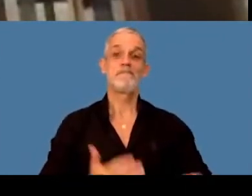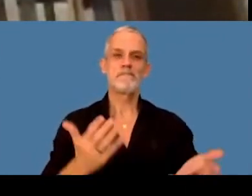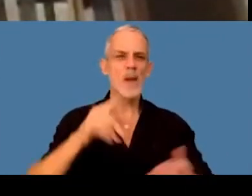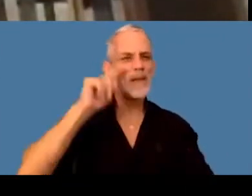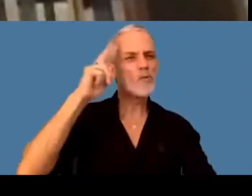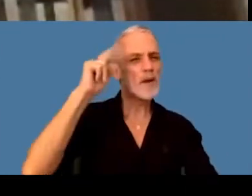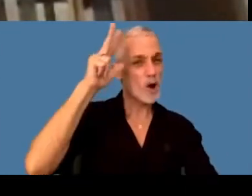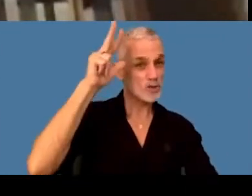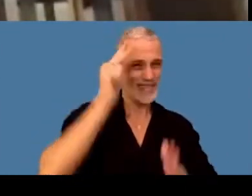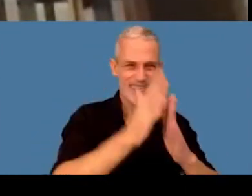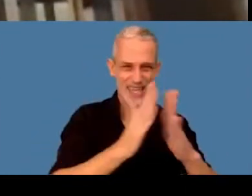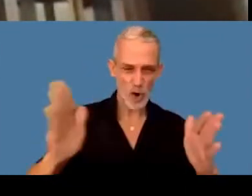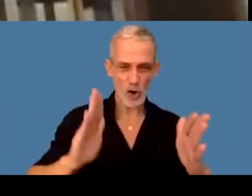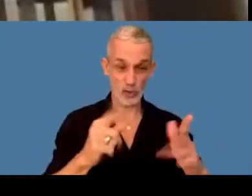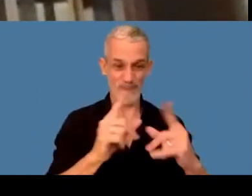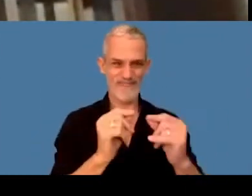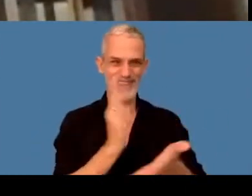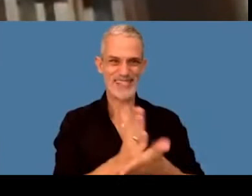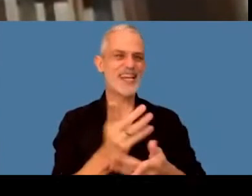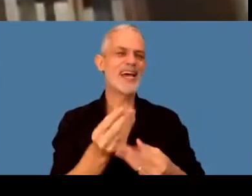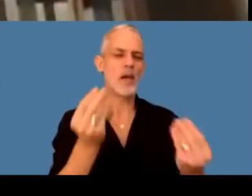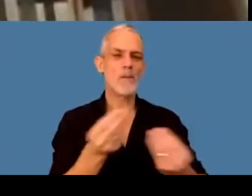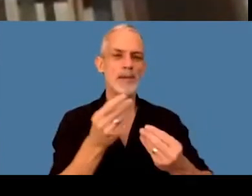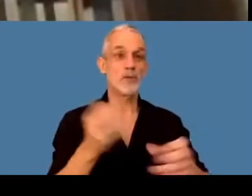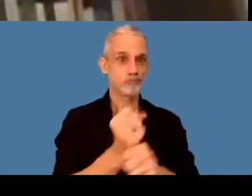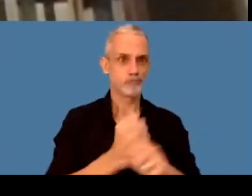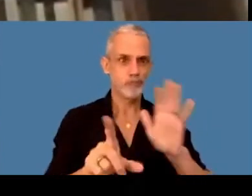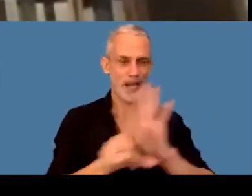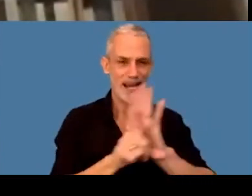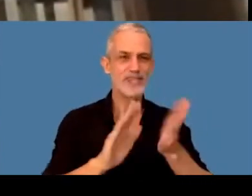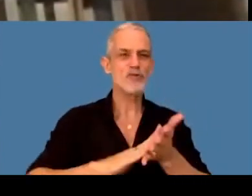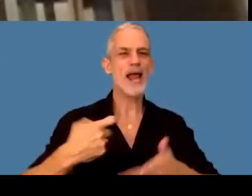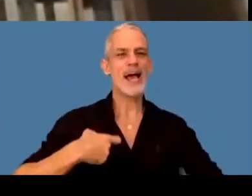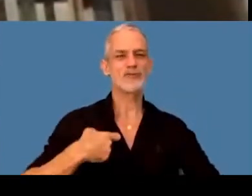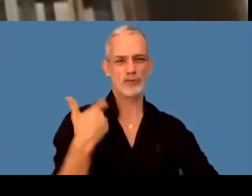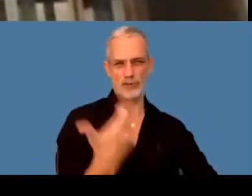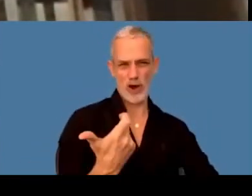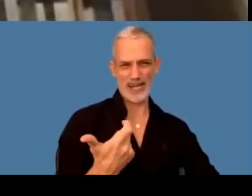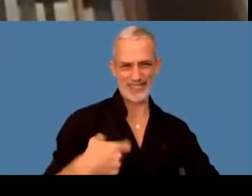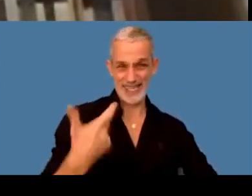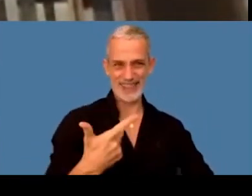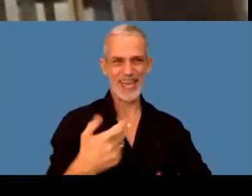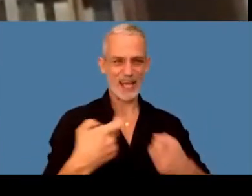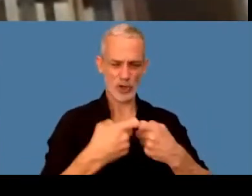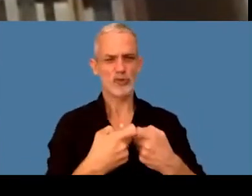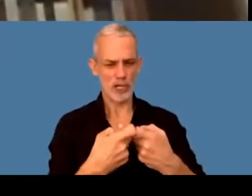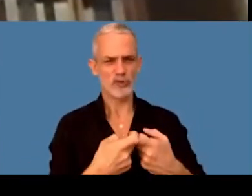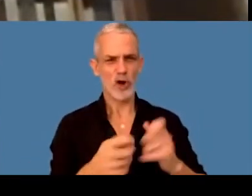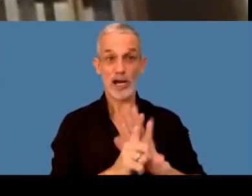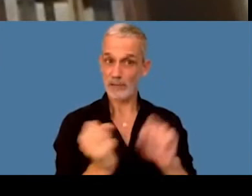1988 podemos tomar otra fecha porque es la fecha en que se sanciona la ley de asociaciones sindicales, ¿no?